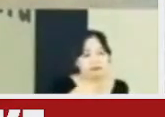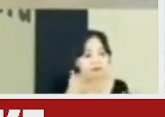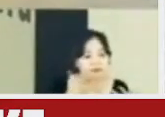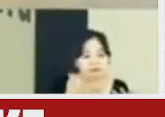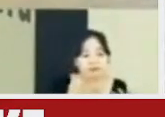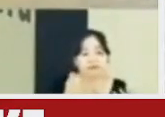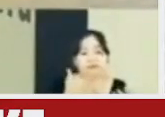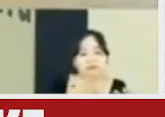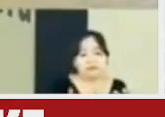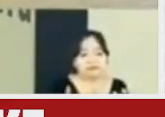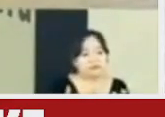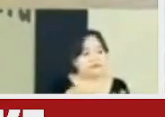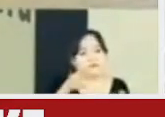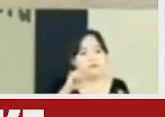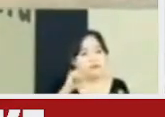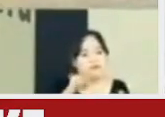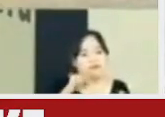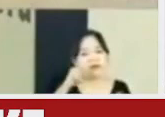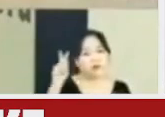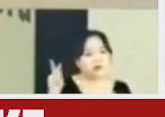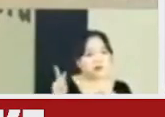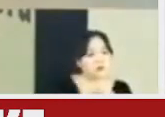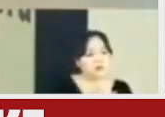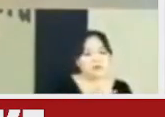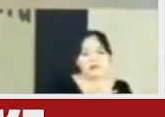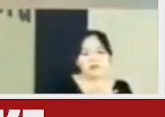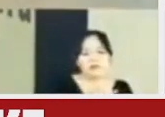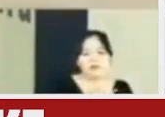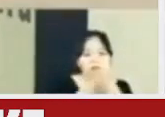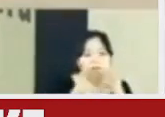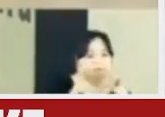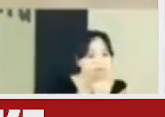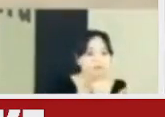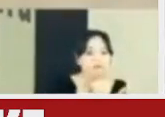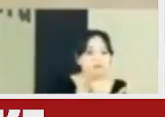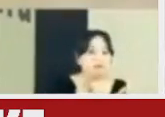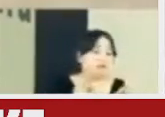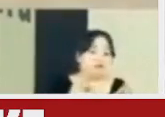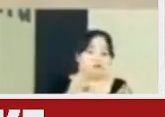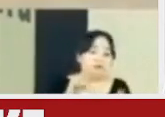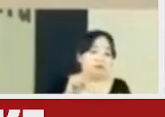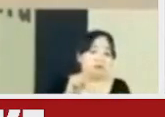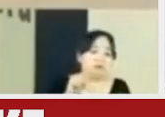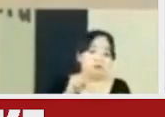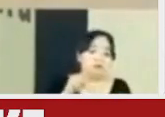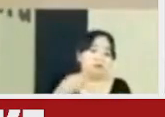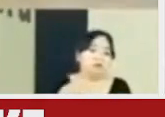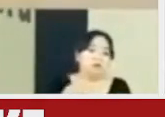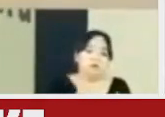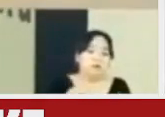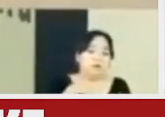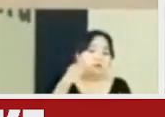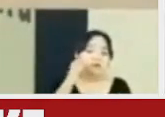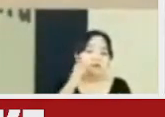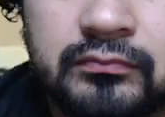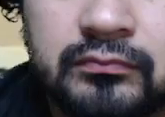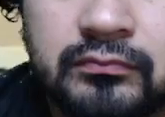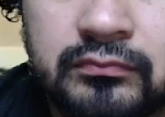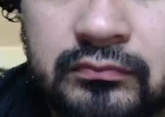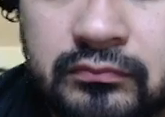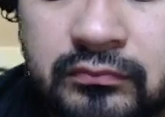porque así dejó este país si nos dejaron a un país que es una mina donde pisamos hay una guerra